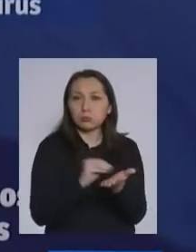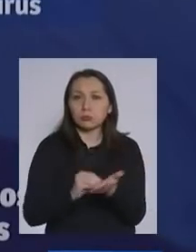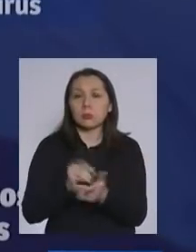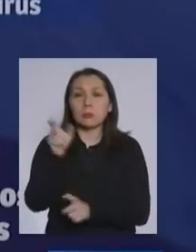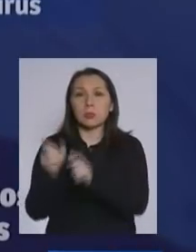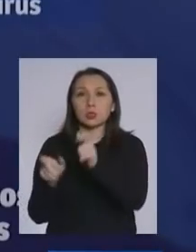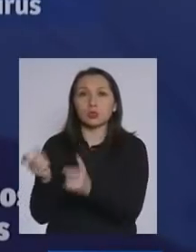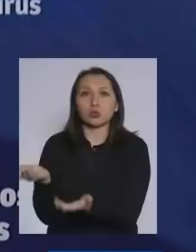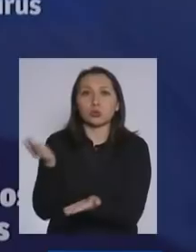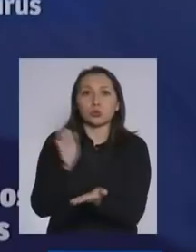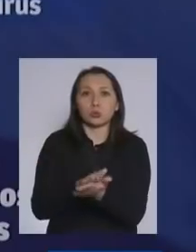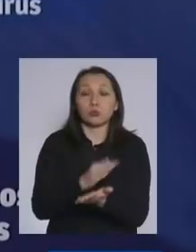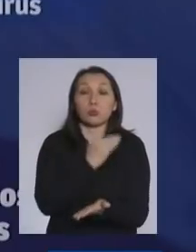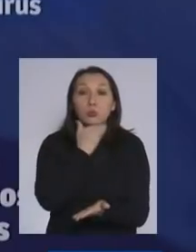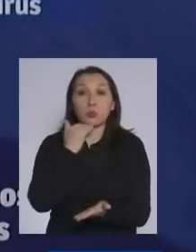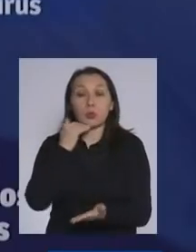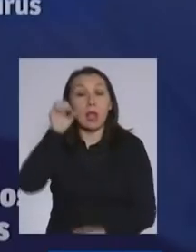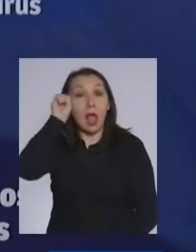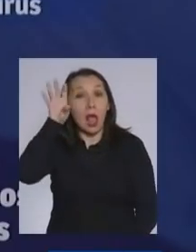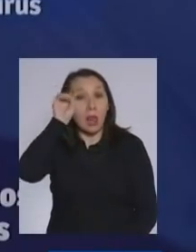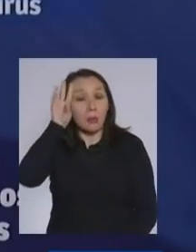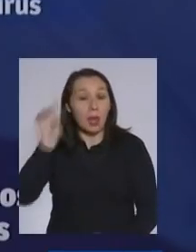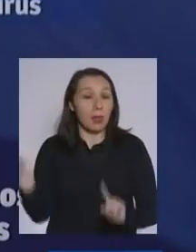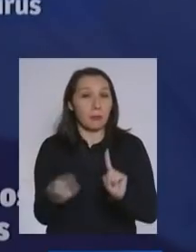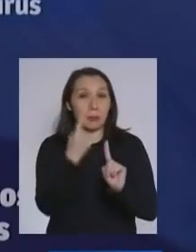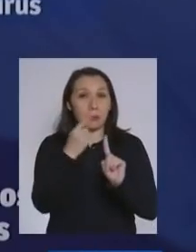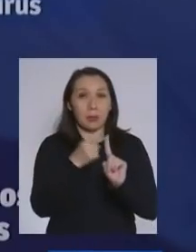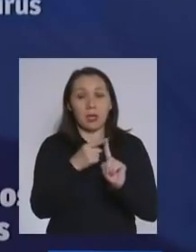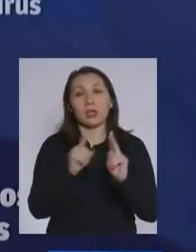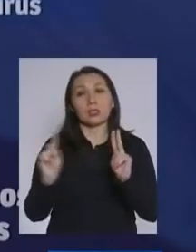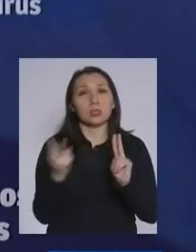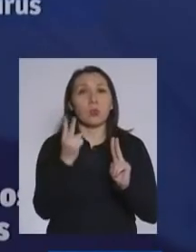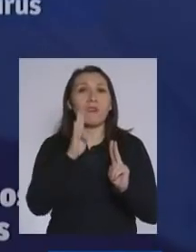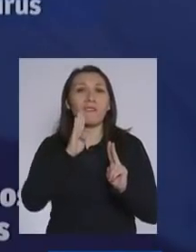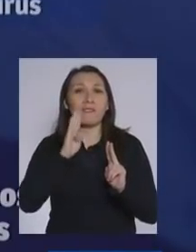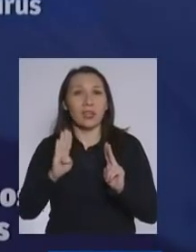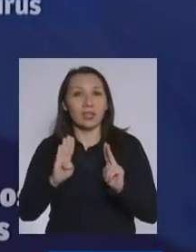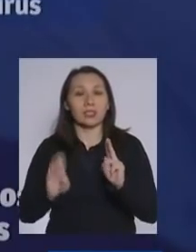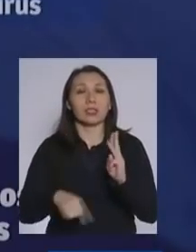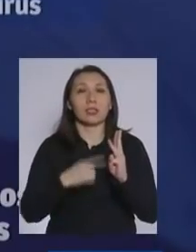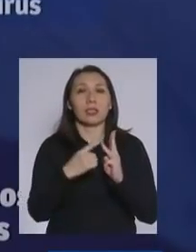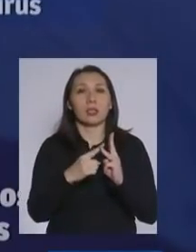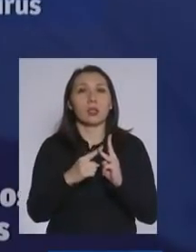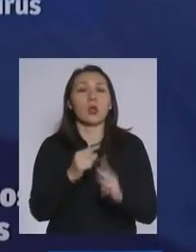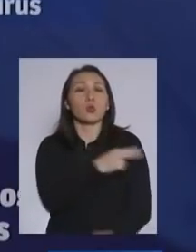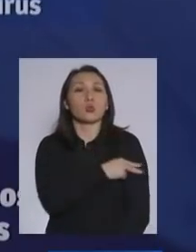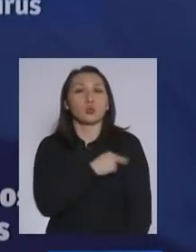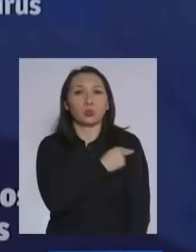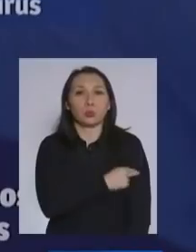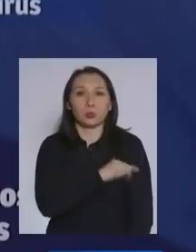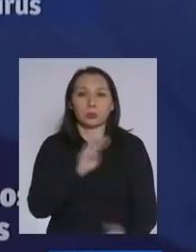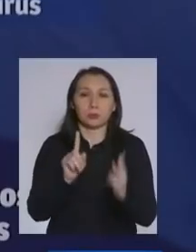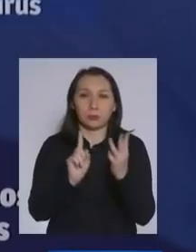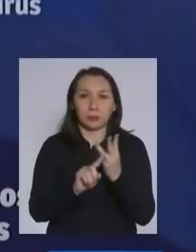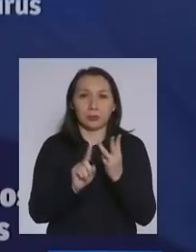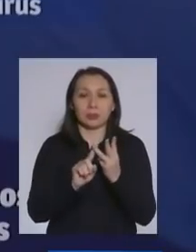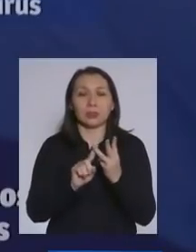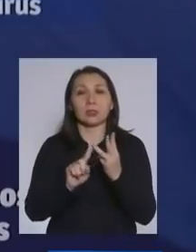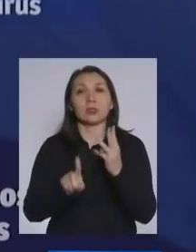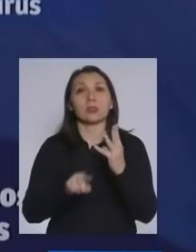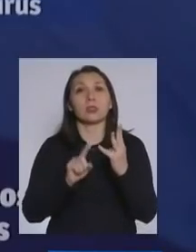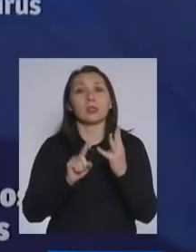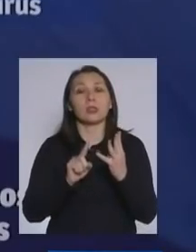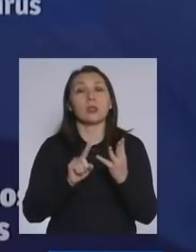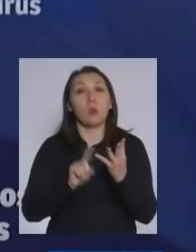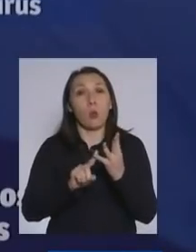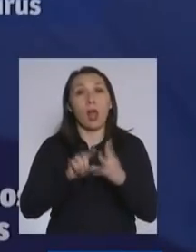fallecimientos. Está Alemania en el primer lugar, Bélgica en el segundo, Suiza en el tercero,